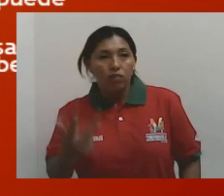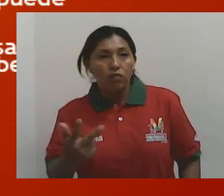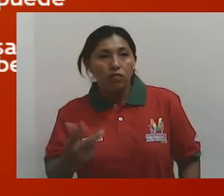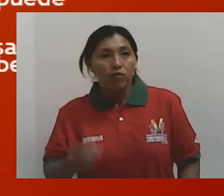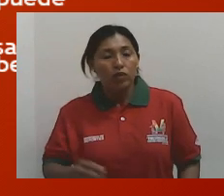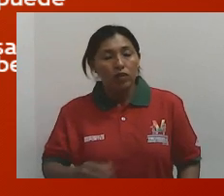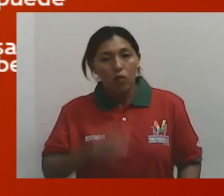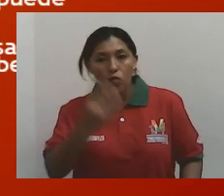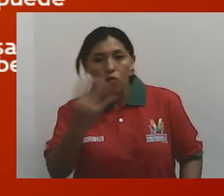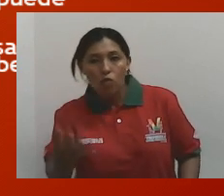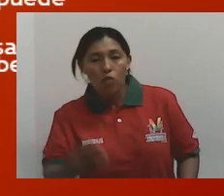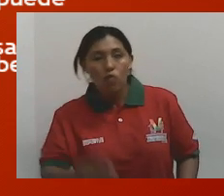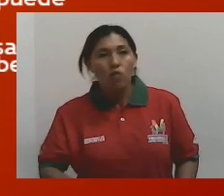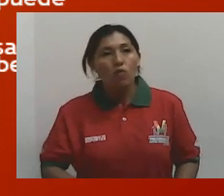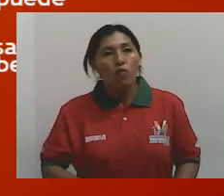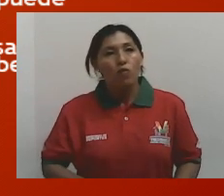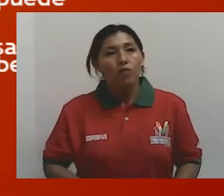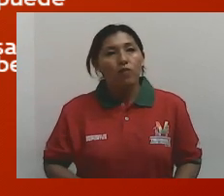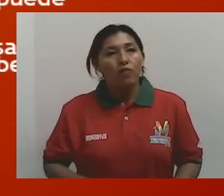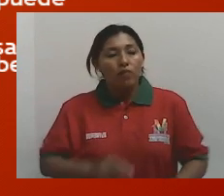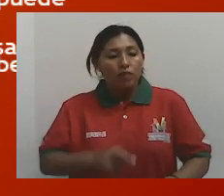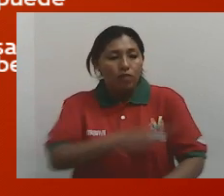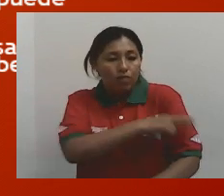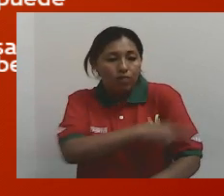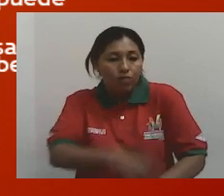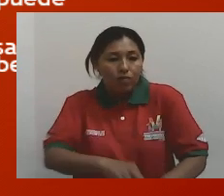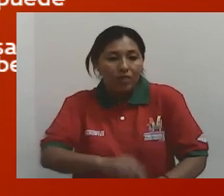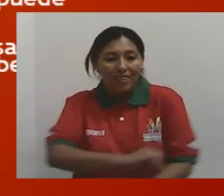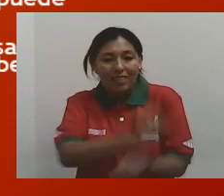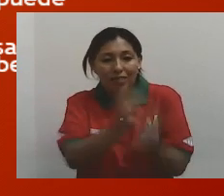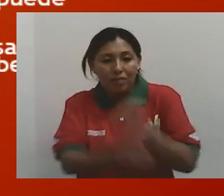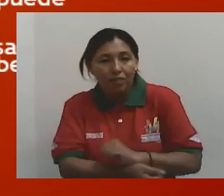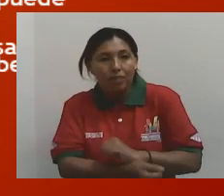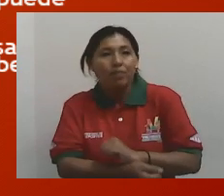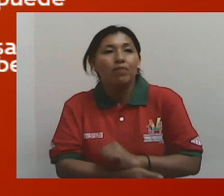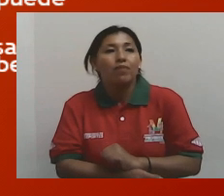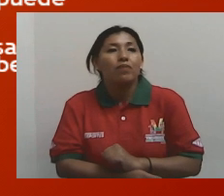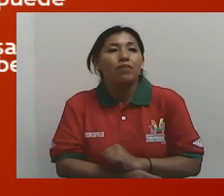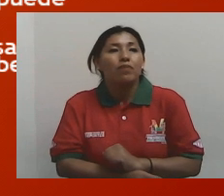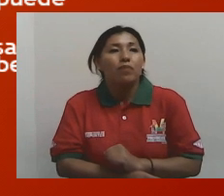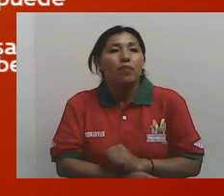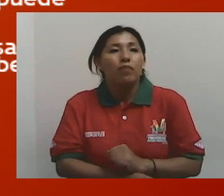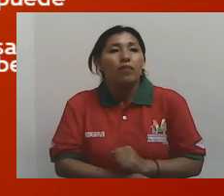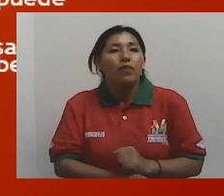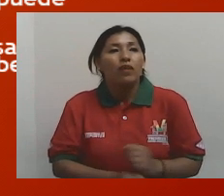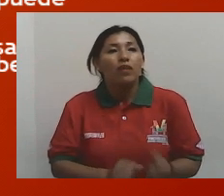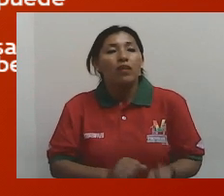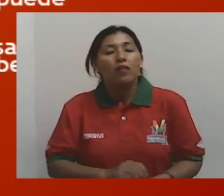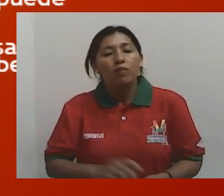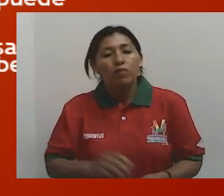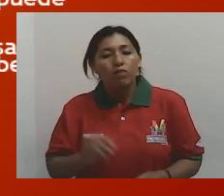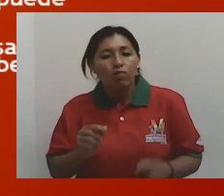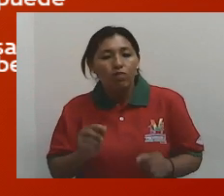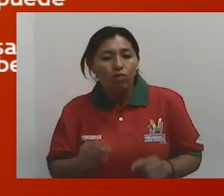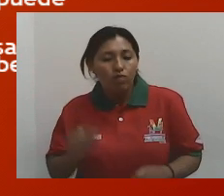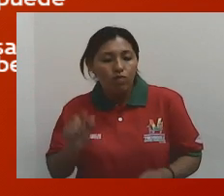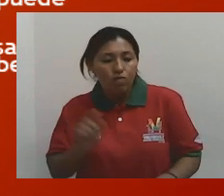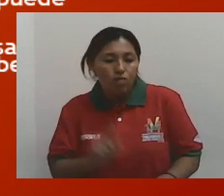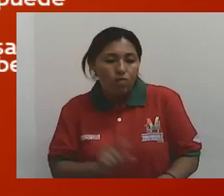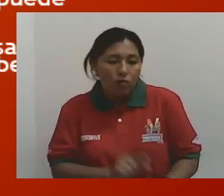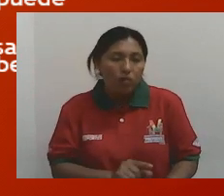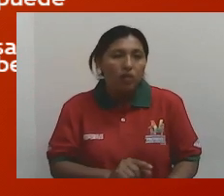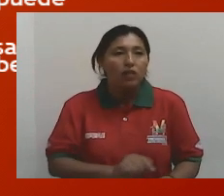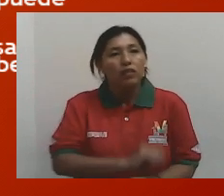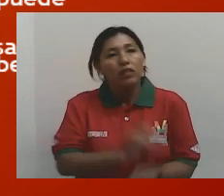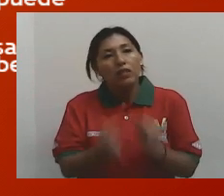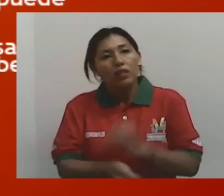cuarto. Las reglas han cambiado y en el momento que ha cambiado se ha visto la necesidad